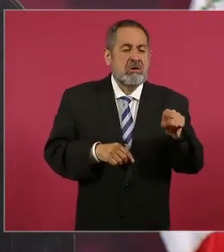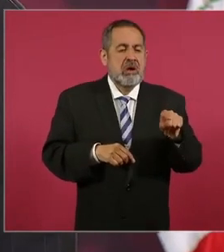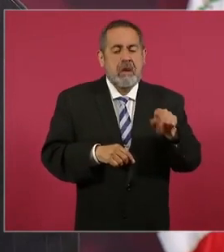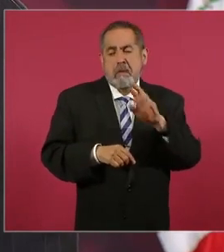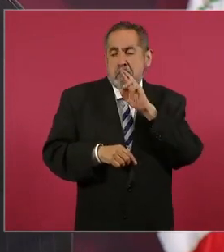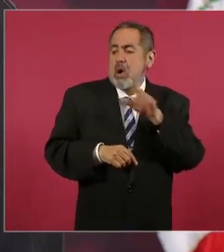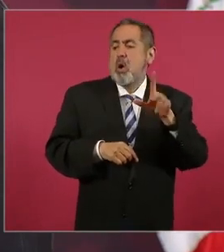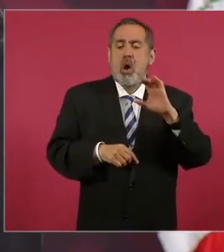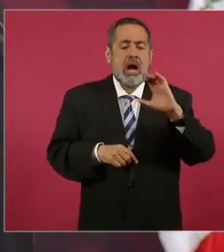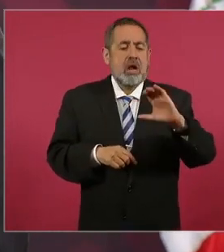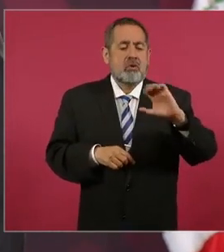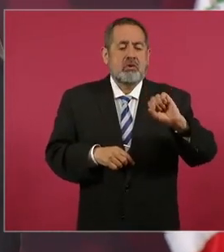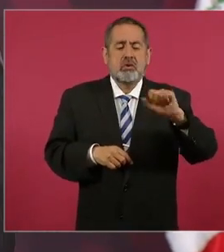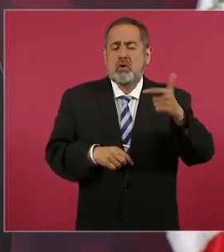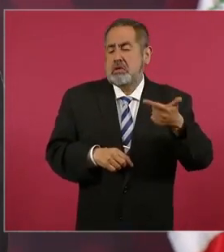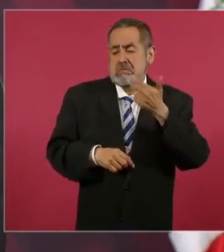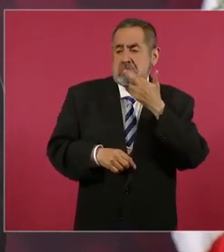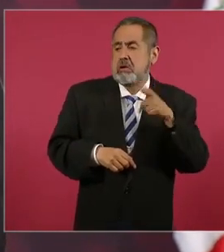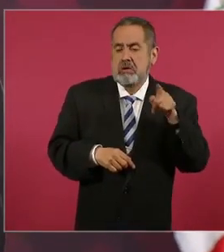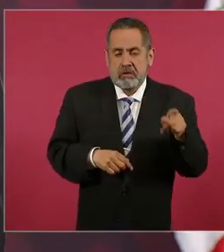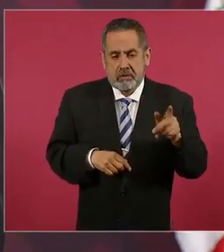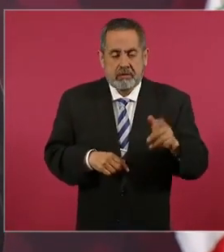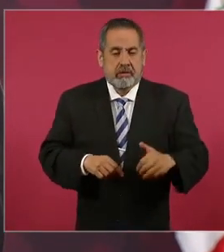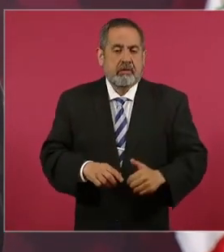de Gortari.